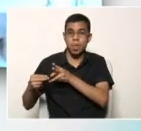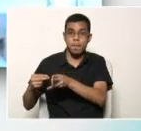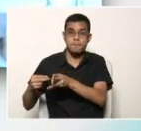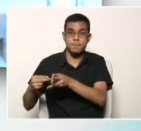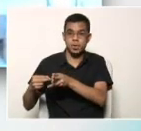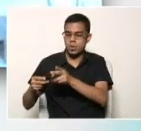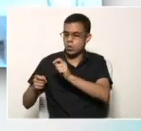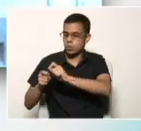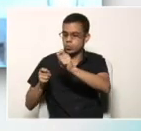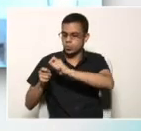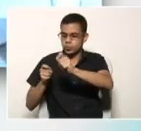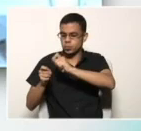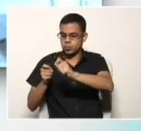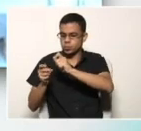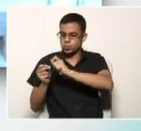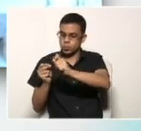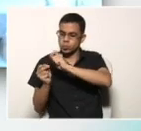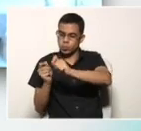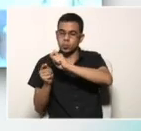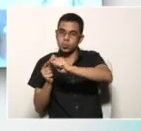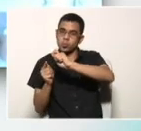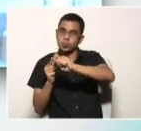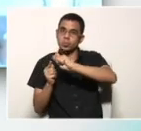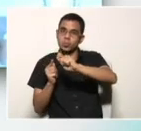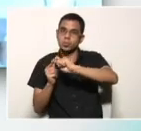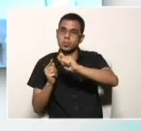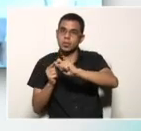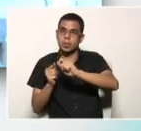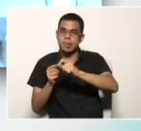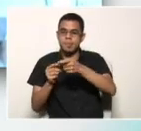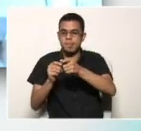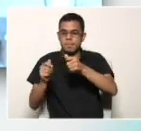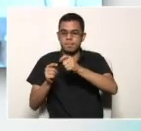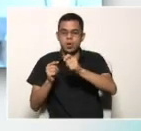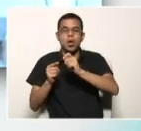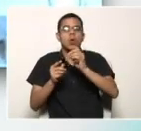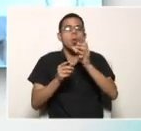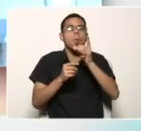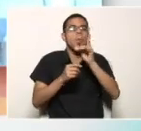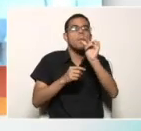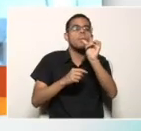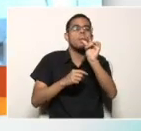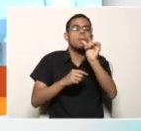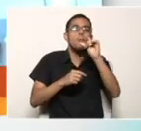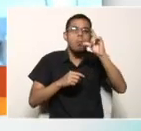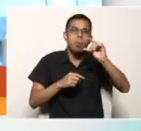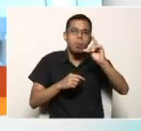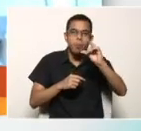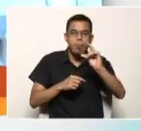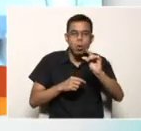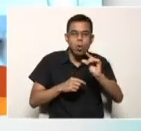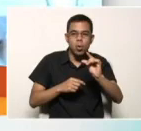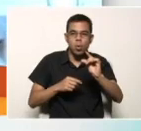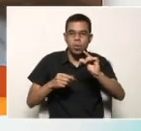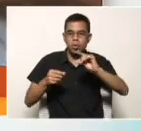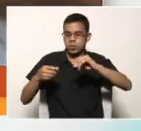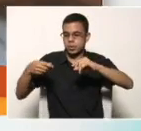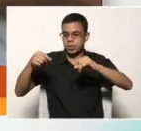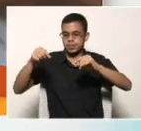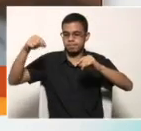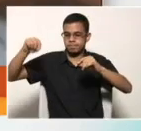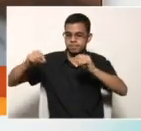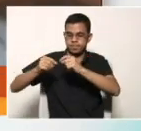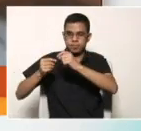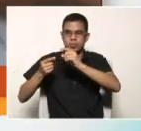pelé. Tomé nuevamente el cautín con un poco de estaño y lo uní a la tarjeta. Luego de que lo uní a la tarjeta, le